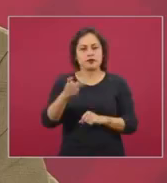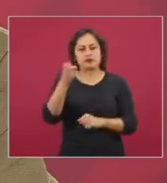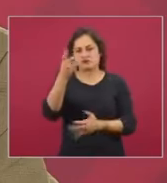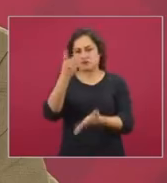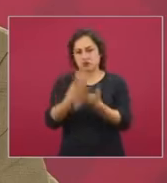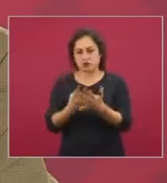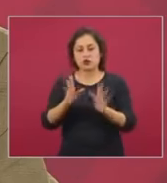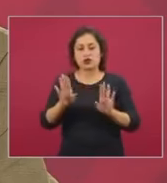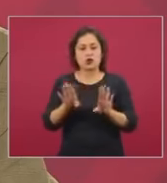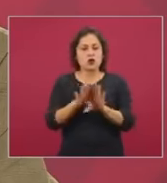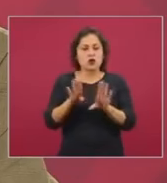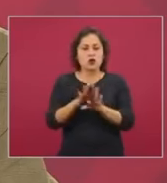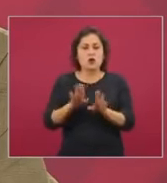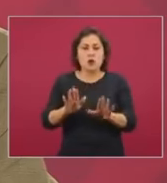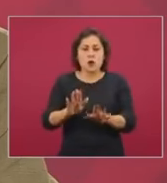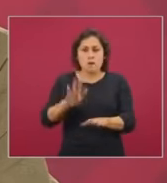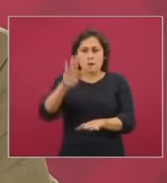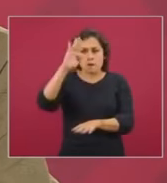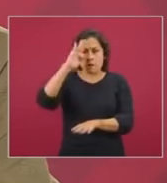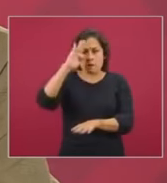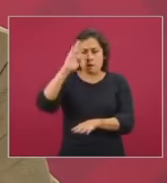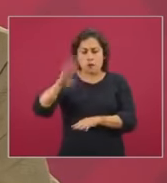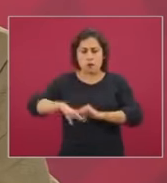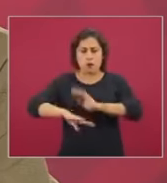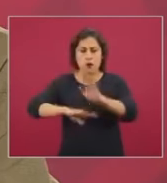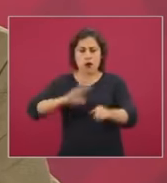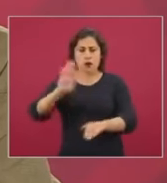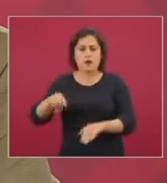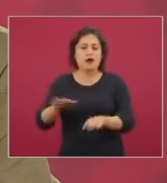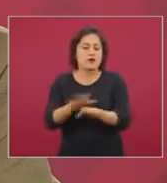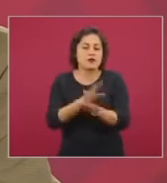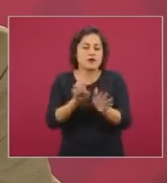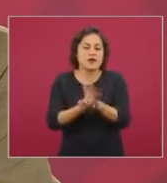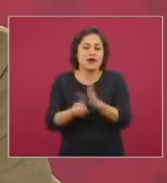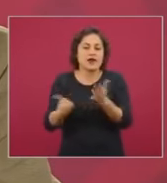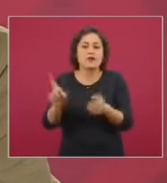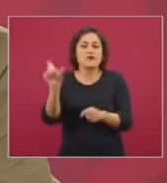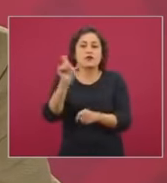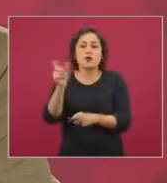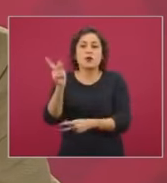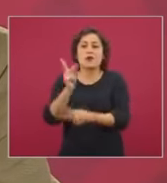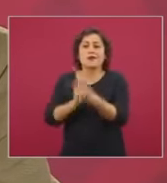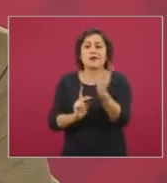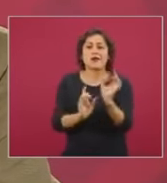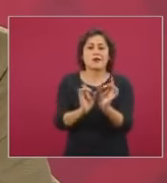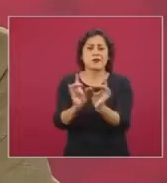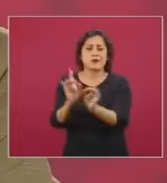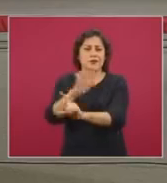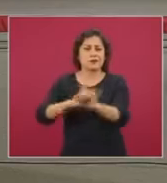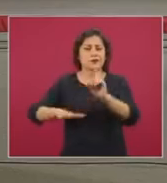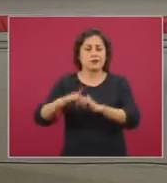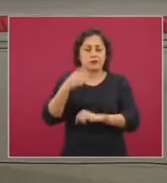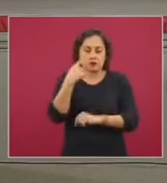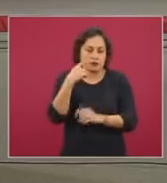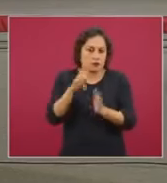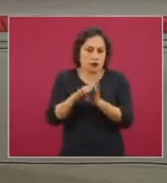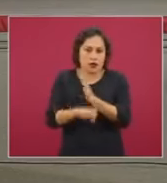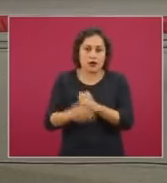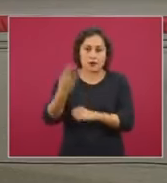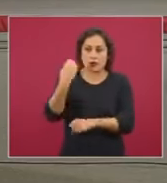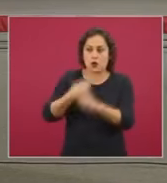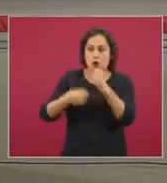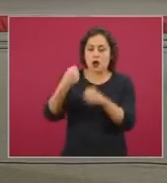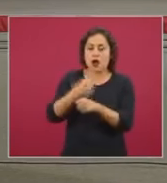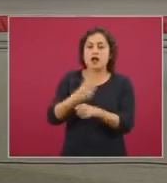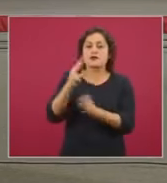exceso es tan sensible también que a veces cuando hay desastres, digamos, cuando uno ve, por ejemplo, el año 2017, de repente